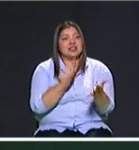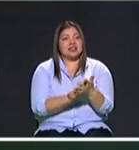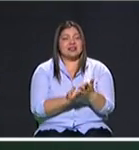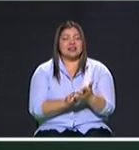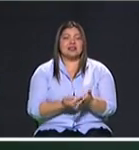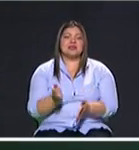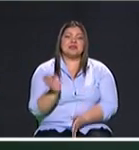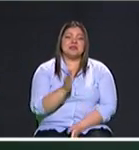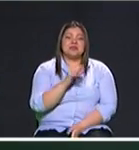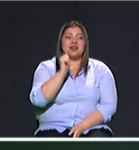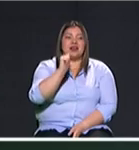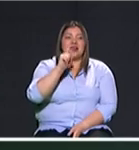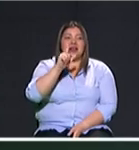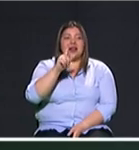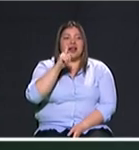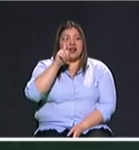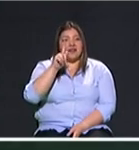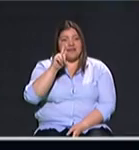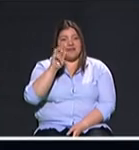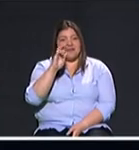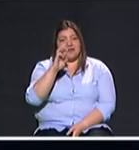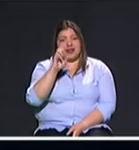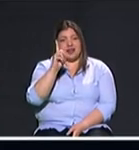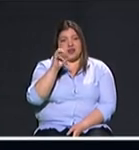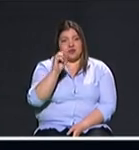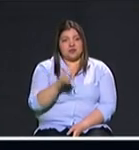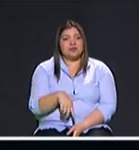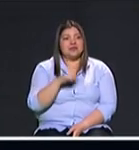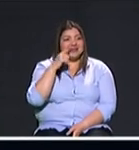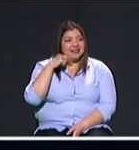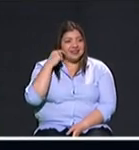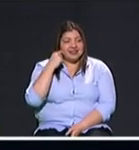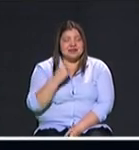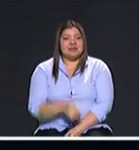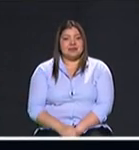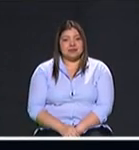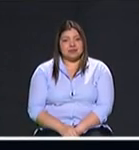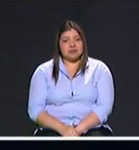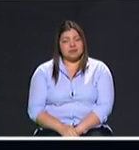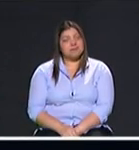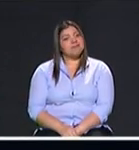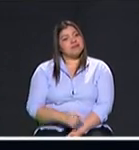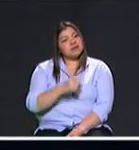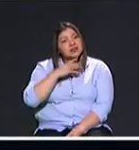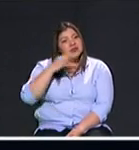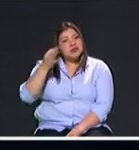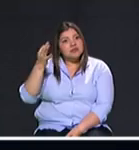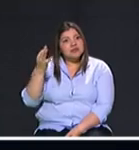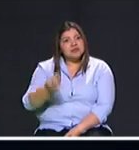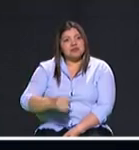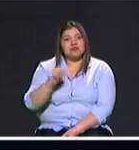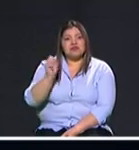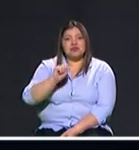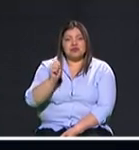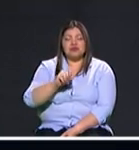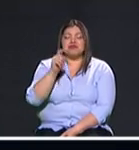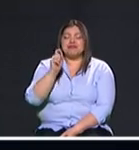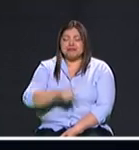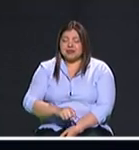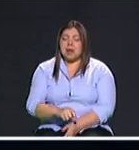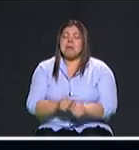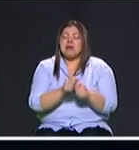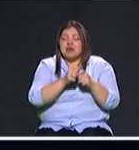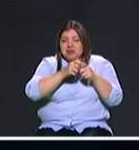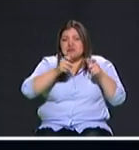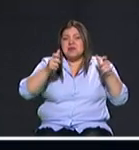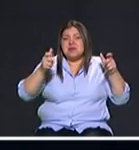ramos y esta solicitud de la ciudadanía sin duda sin duda una de las necesidades más grandes hoy es aumentar la cobertura para que los